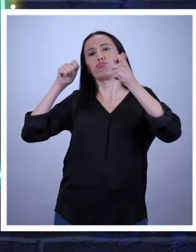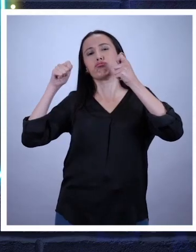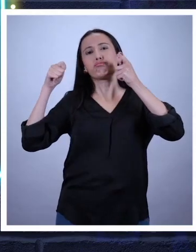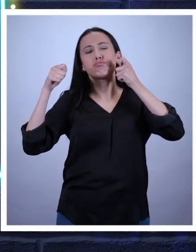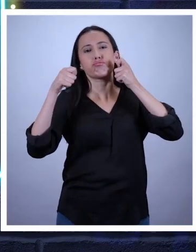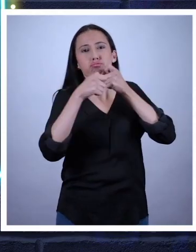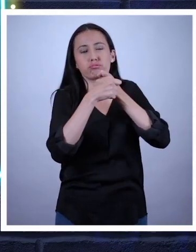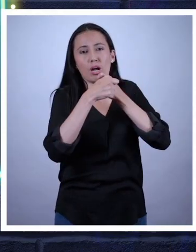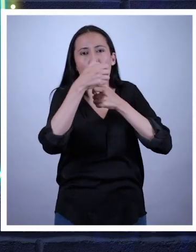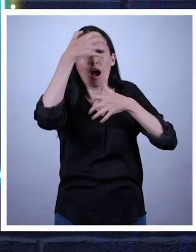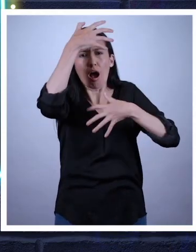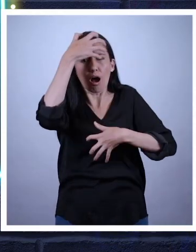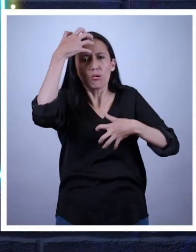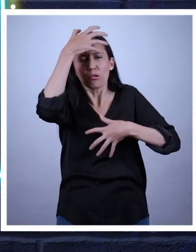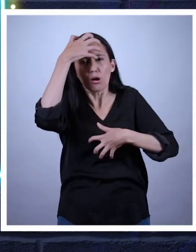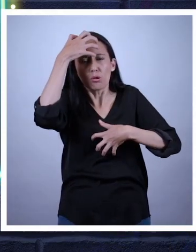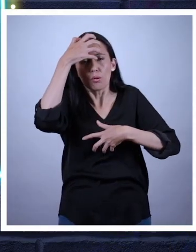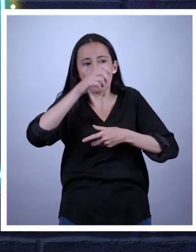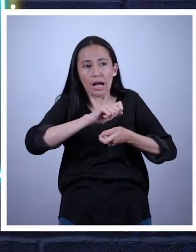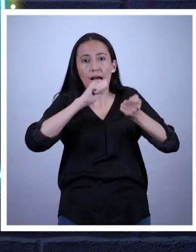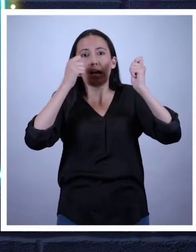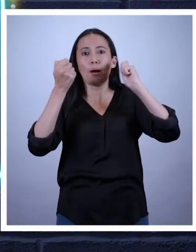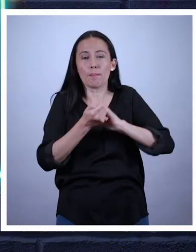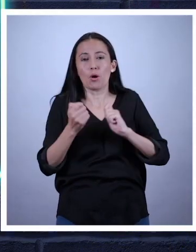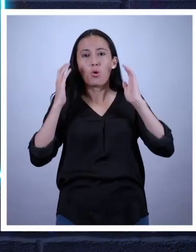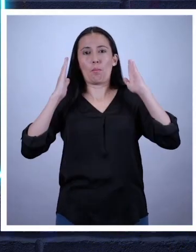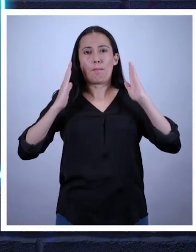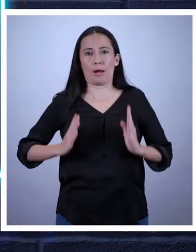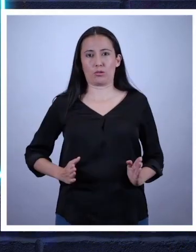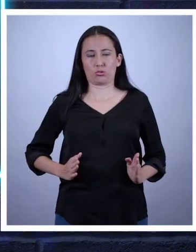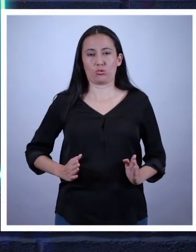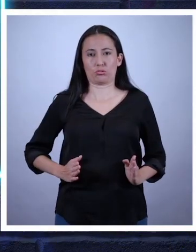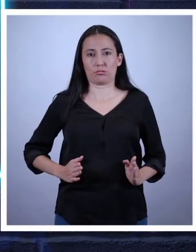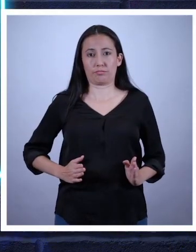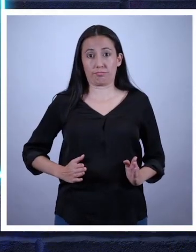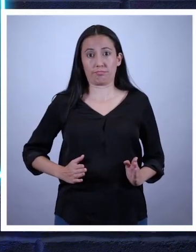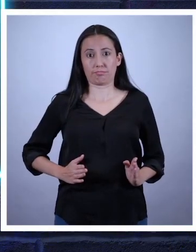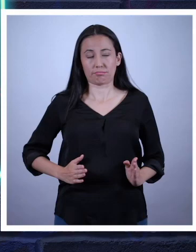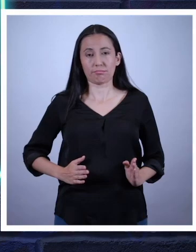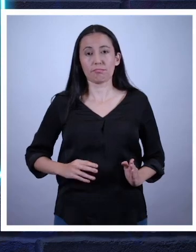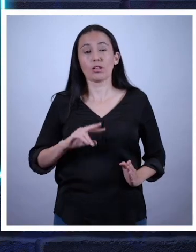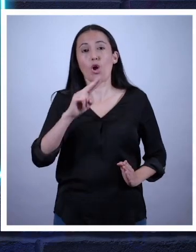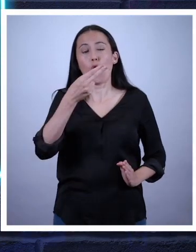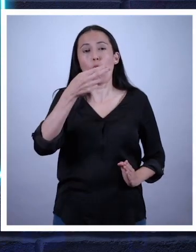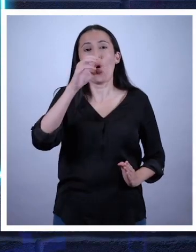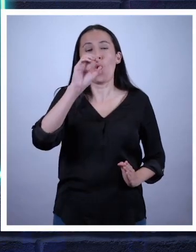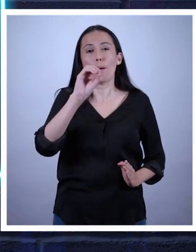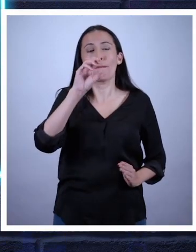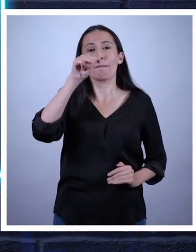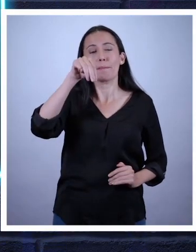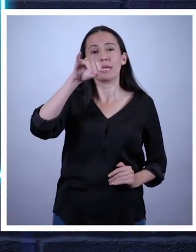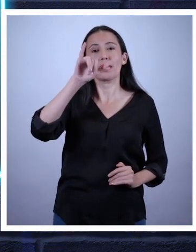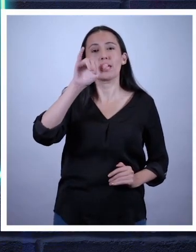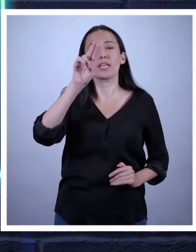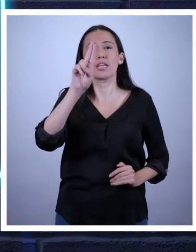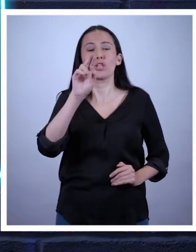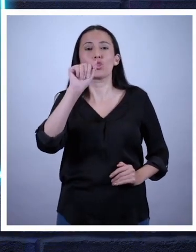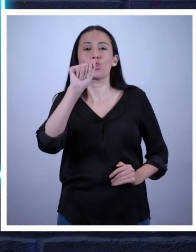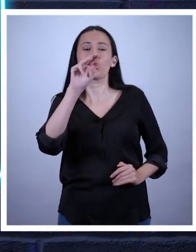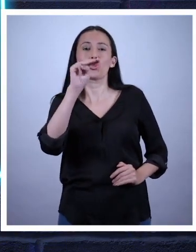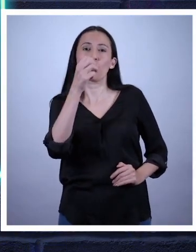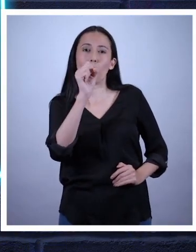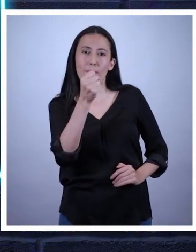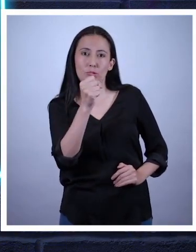progresivamente un linaje de primates en humanos. El proceso evolutivo biológico concerniente al grupo de los homínidos,